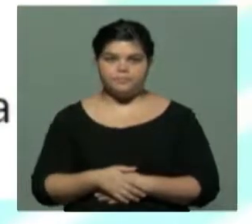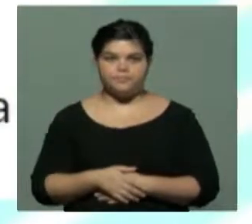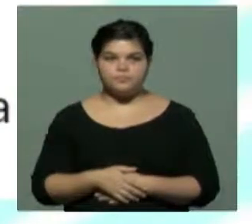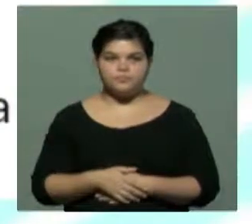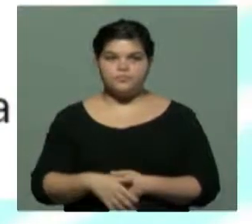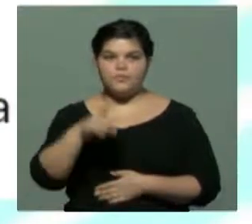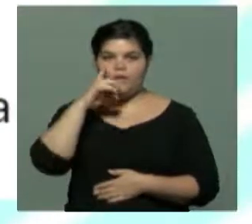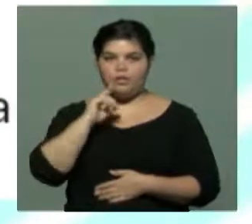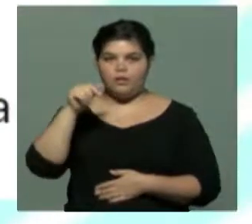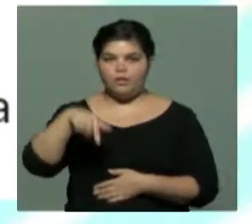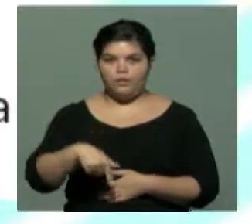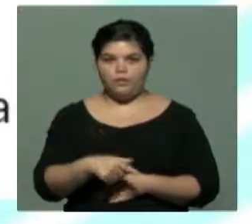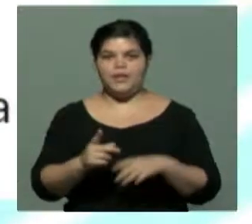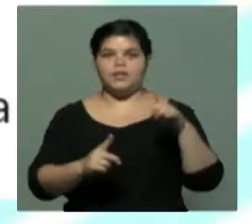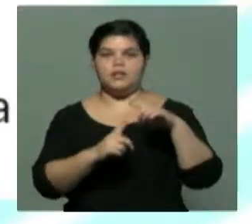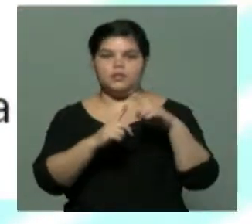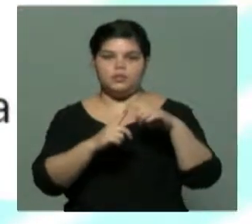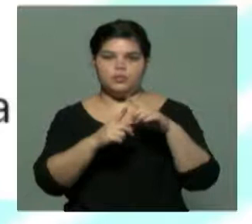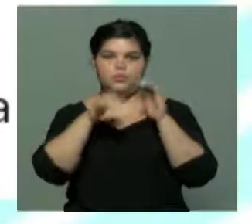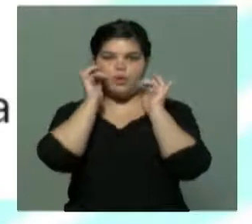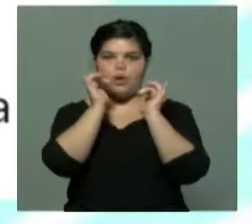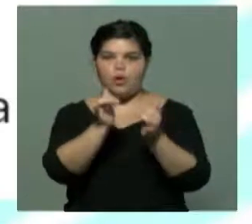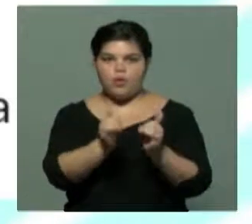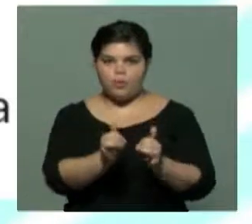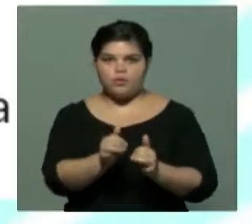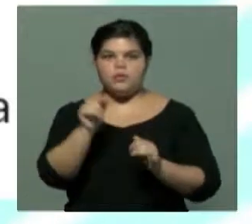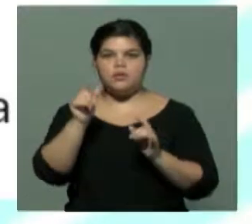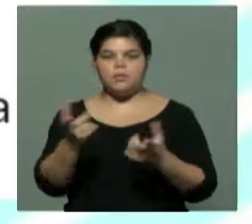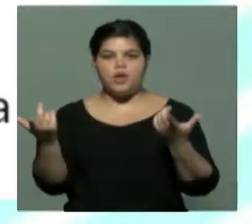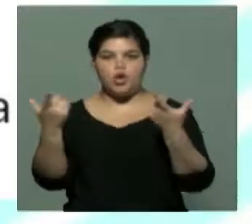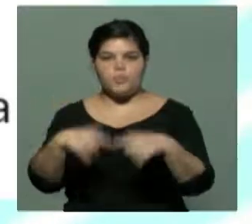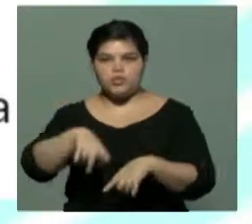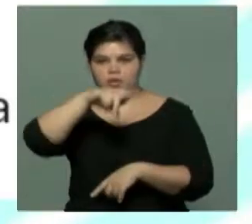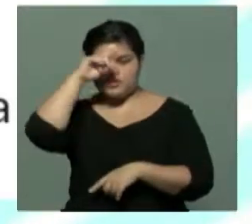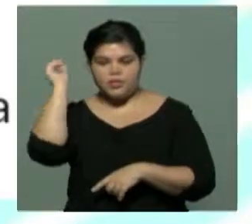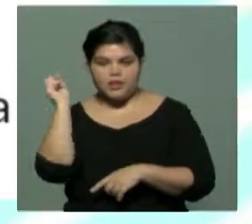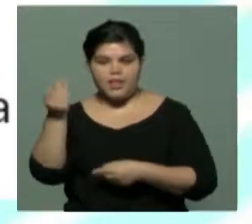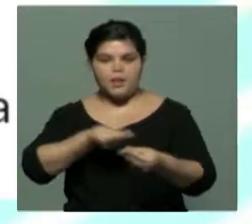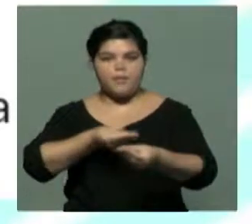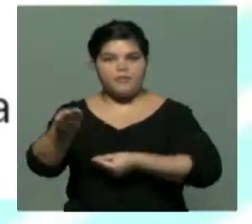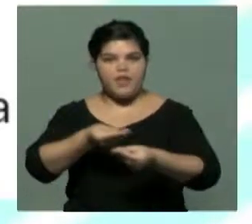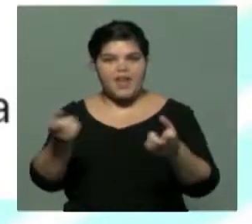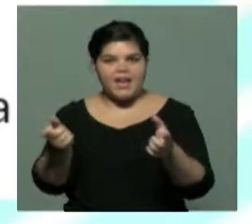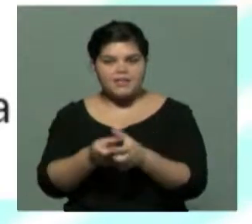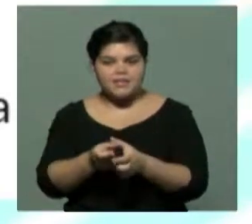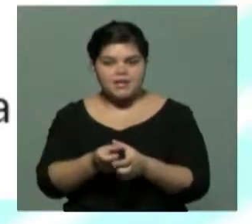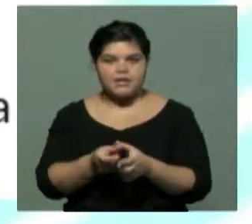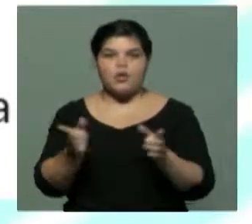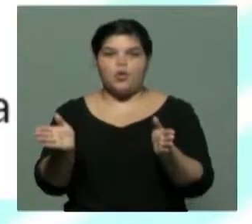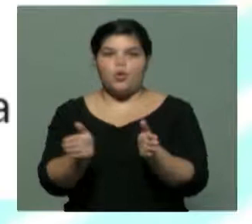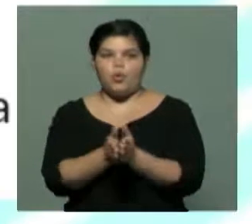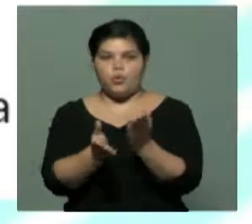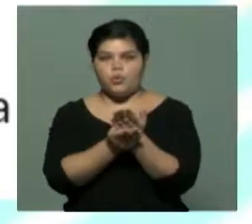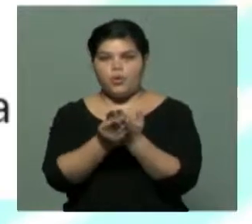Hoy desde el Instituto de la Juventud y la Comisión Nacional de Microfinanzas entregamos junto al